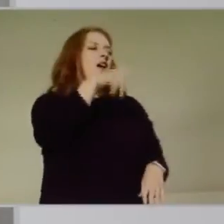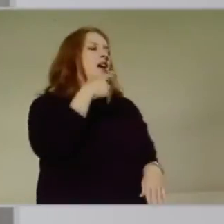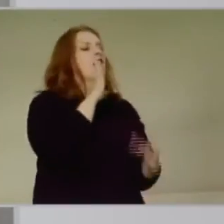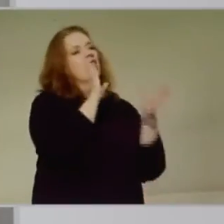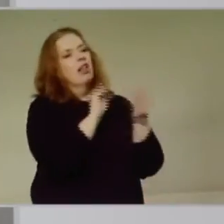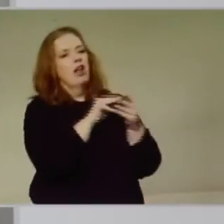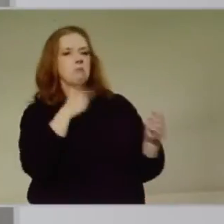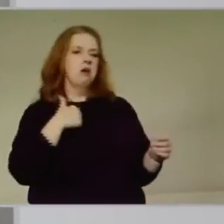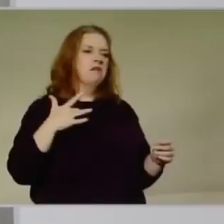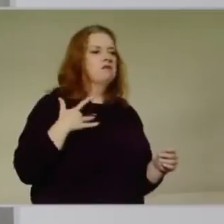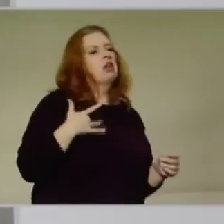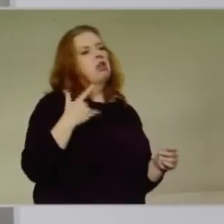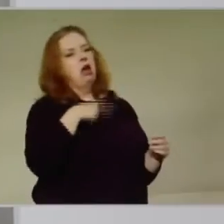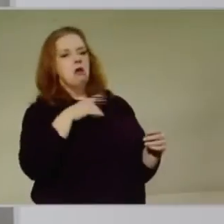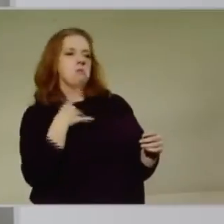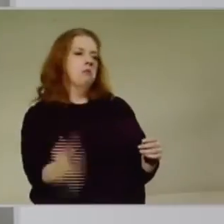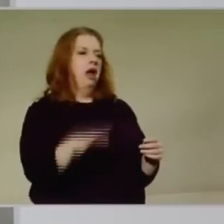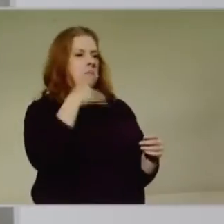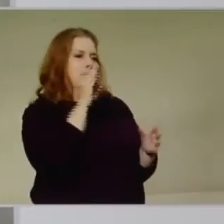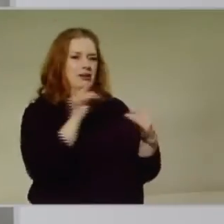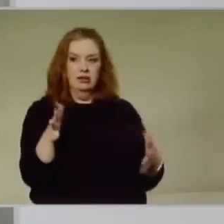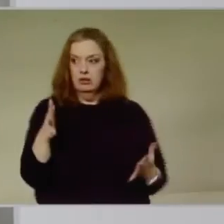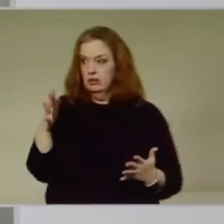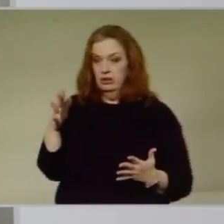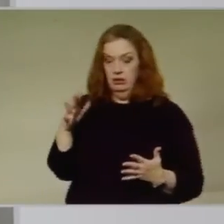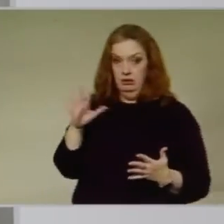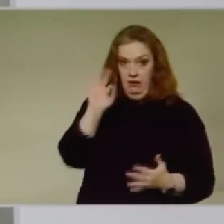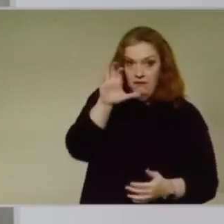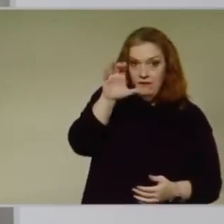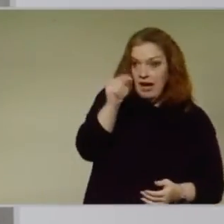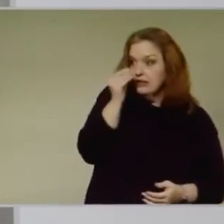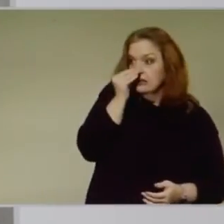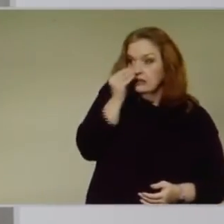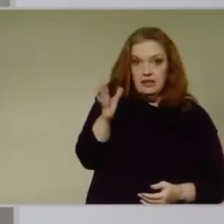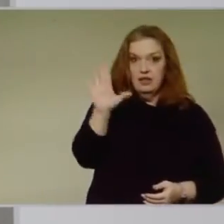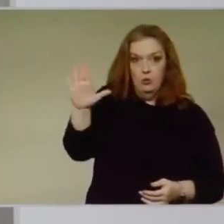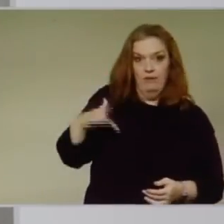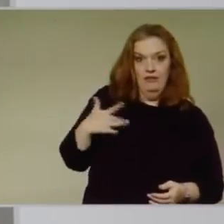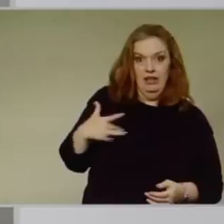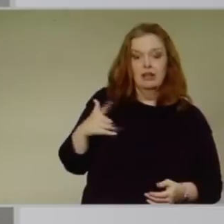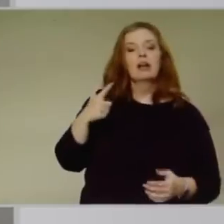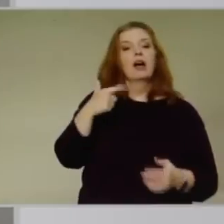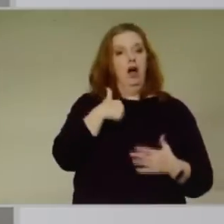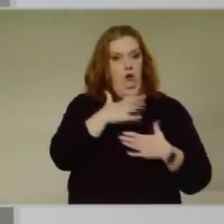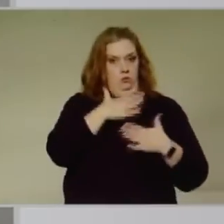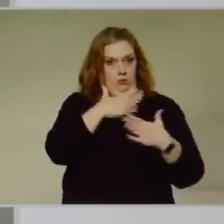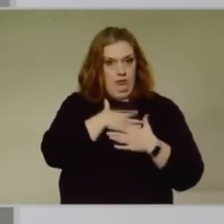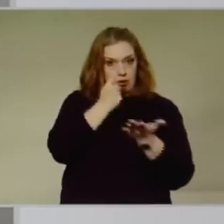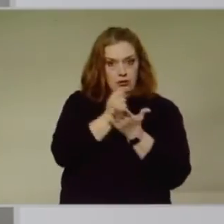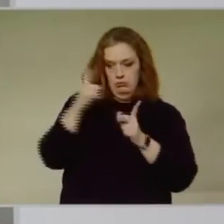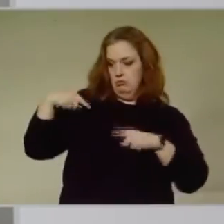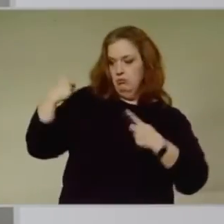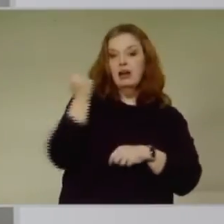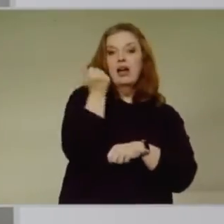las mascarillas y desafortunadamente este sentir no es la realidad. La realidad es que he sido terapeuta respiratoria por casi